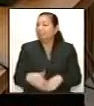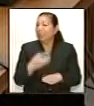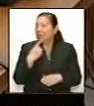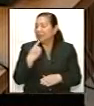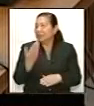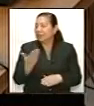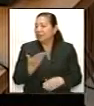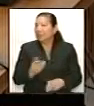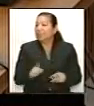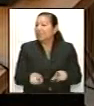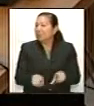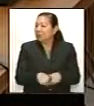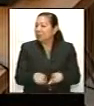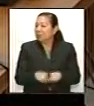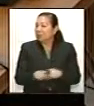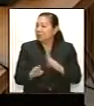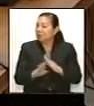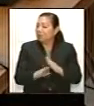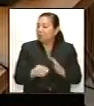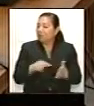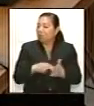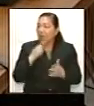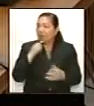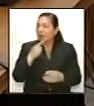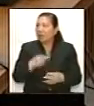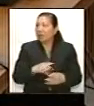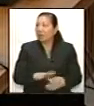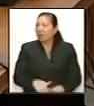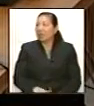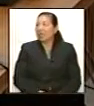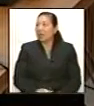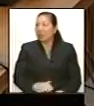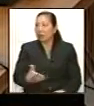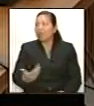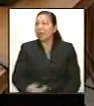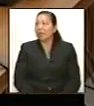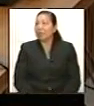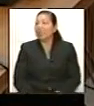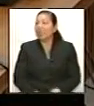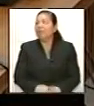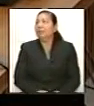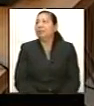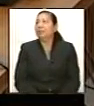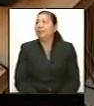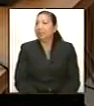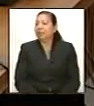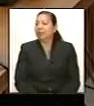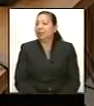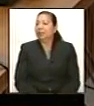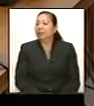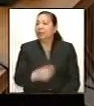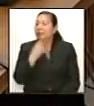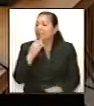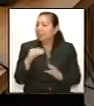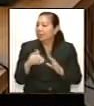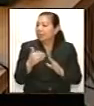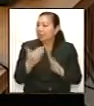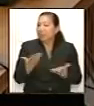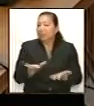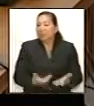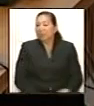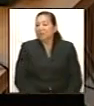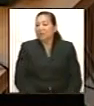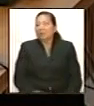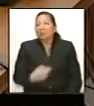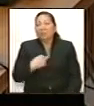registrando, también vas a recibir acoso. Bien, mi observación va más para la plataforma.